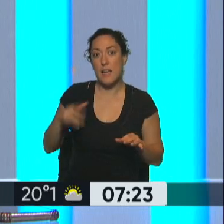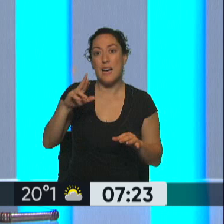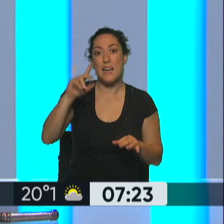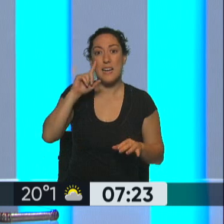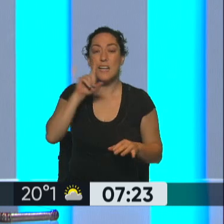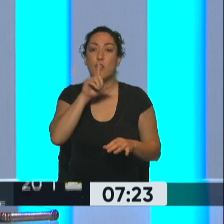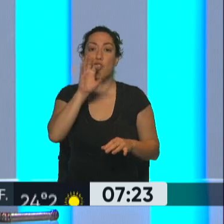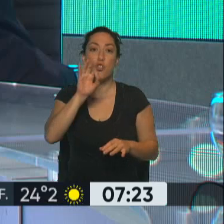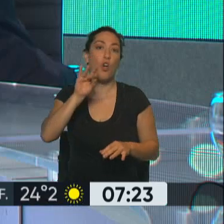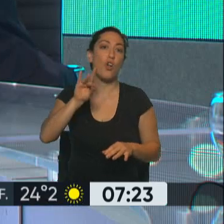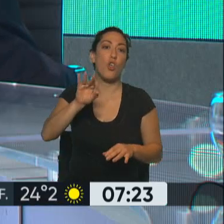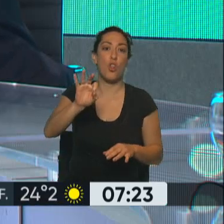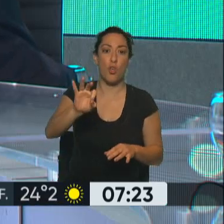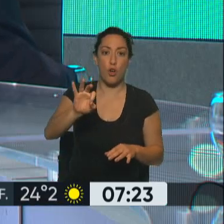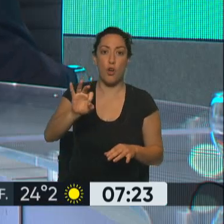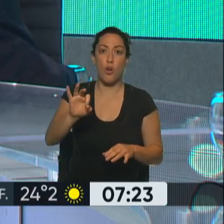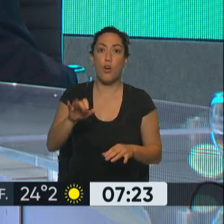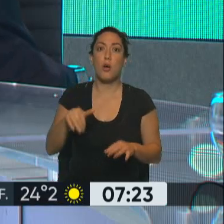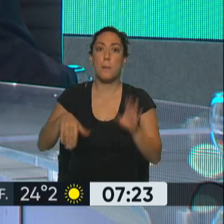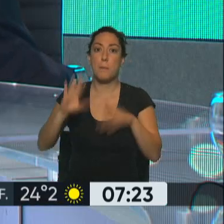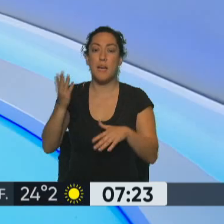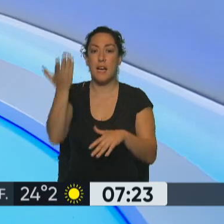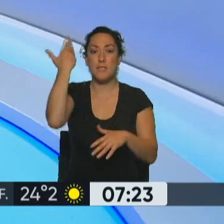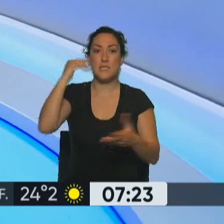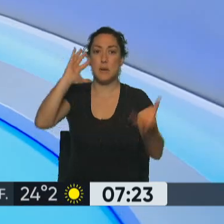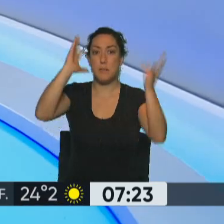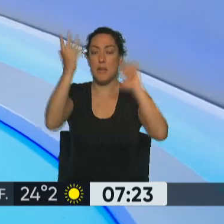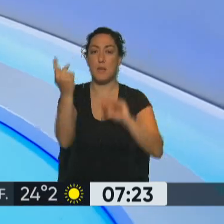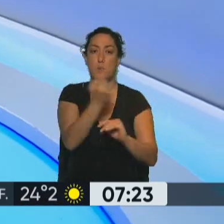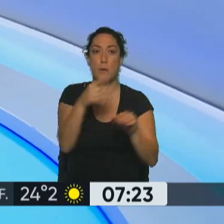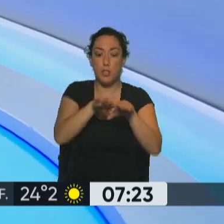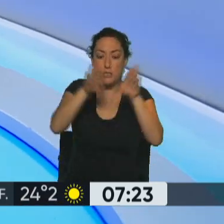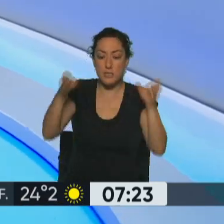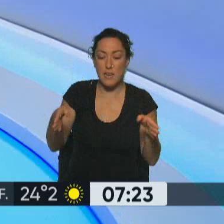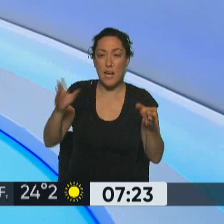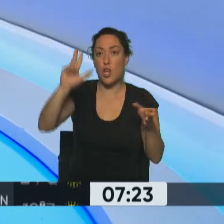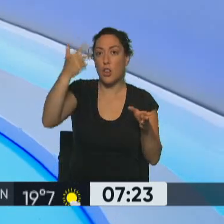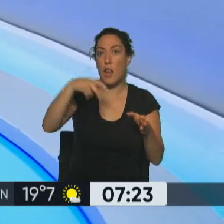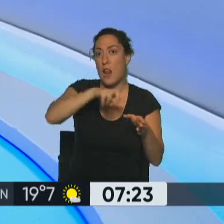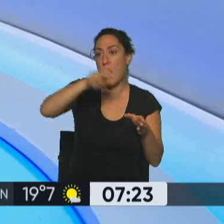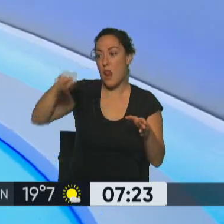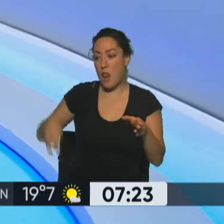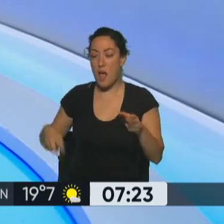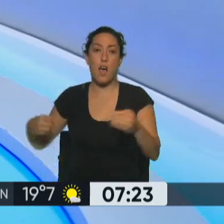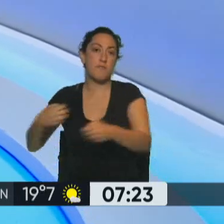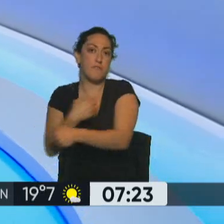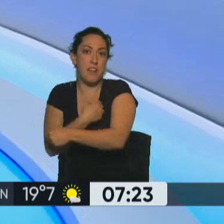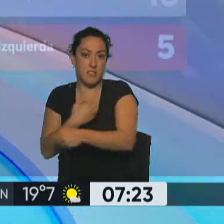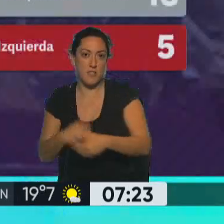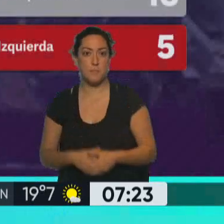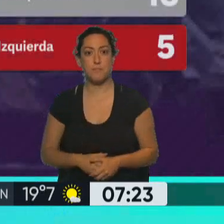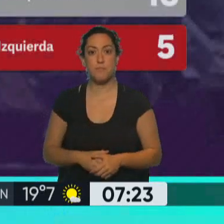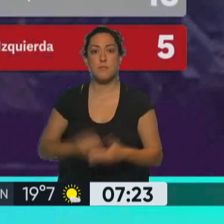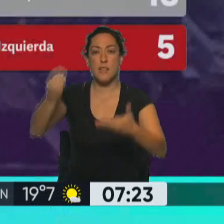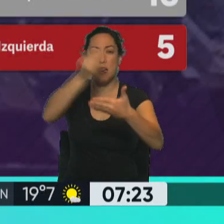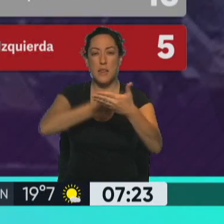Te iba a decir, el que se abrazó más fuertemente ayer a Milei cuando Milei baja del escenario del Hotel Libertador. Compartimos, Fer, con vos la placa que nos trajiste para